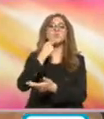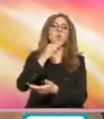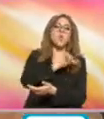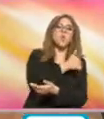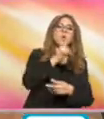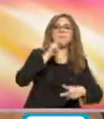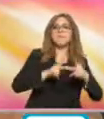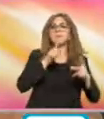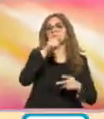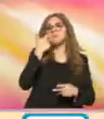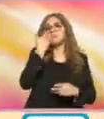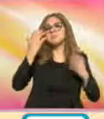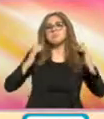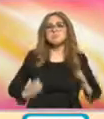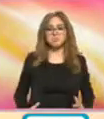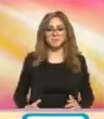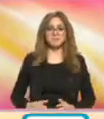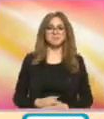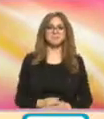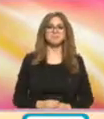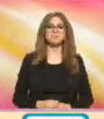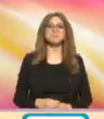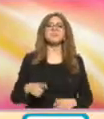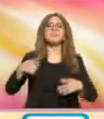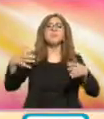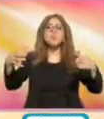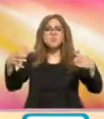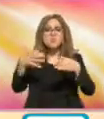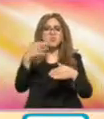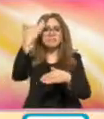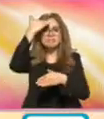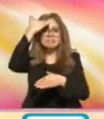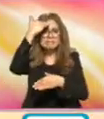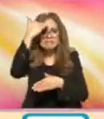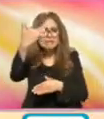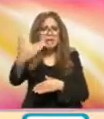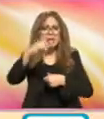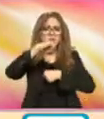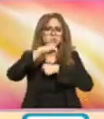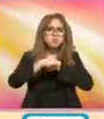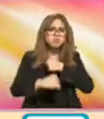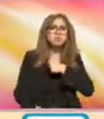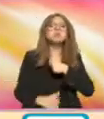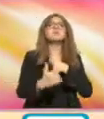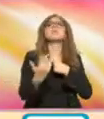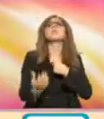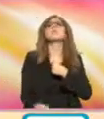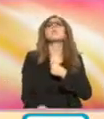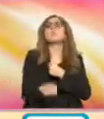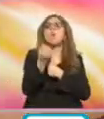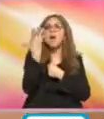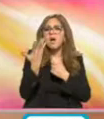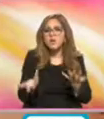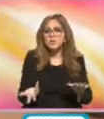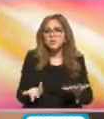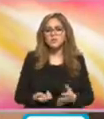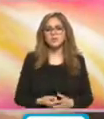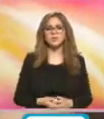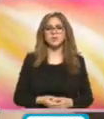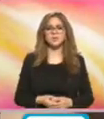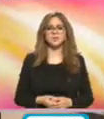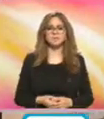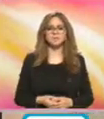procedimiento ¿dura mucho la operación? ¿Cuáles serían, digamos, hay riesgos, la recuperación, cómo sería más o menos esto? Sí es un procedimiento